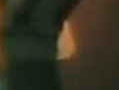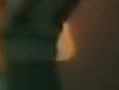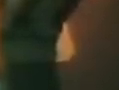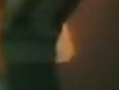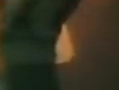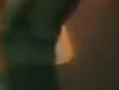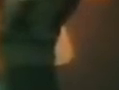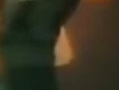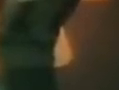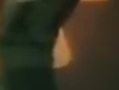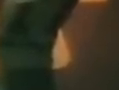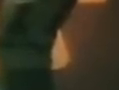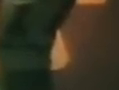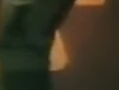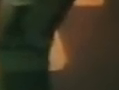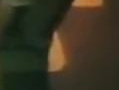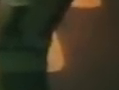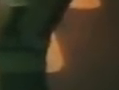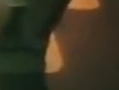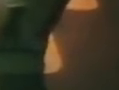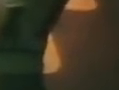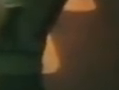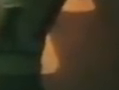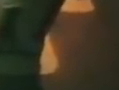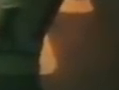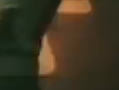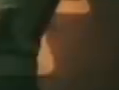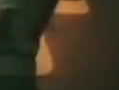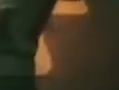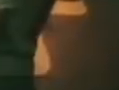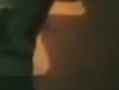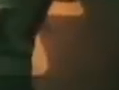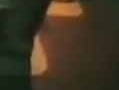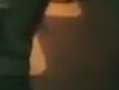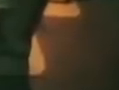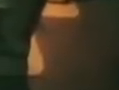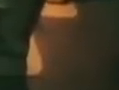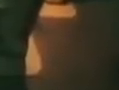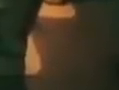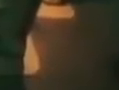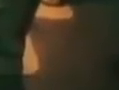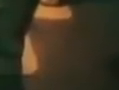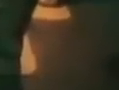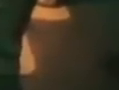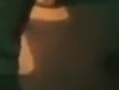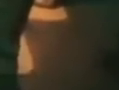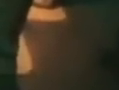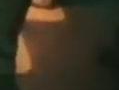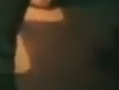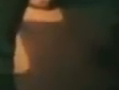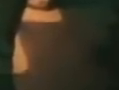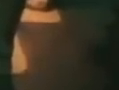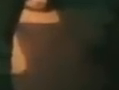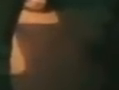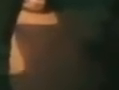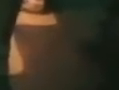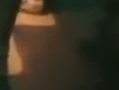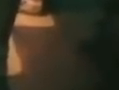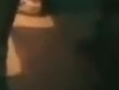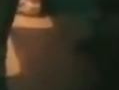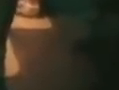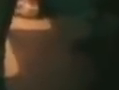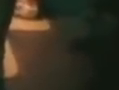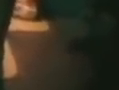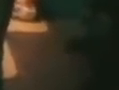desde ya se prepara nuestro país para el festival Mundial de la salsa Caracas 2022 que se estará realizando